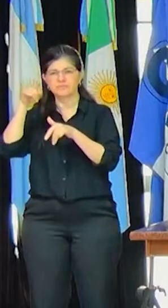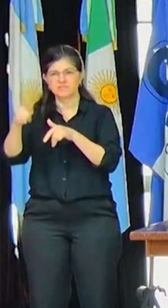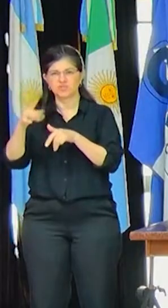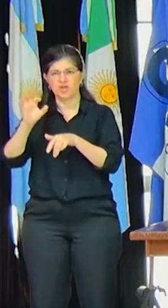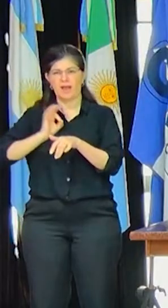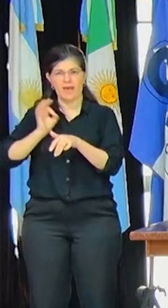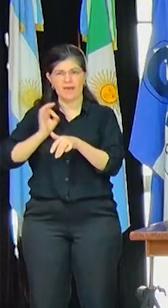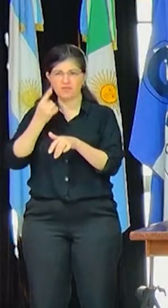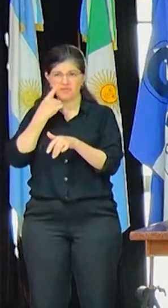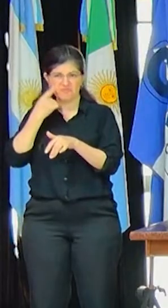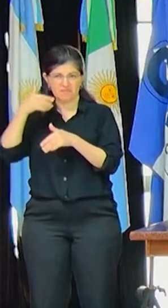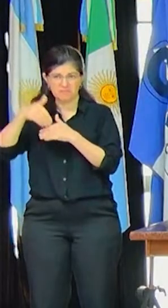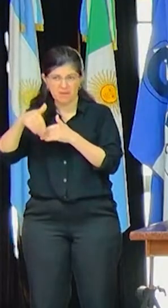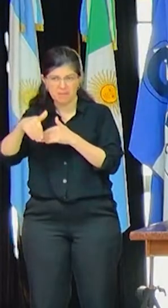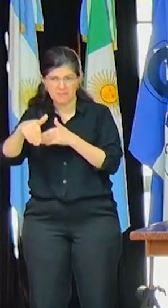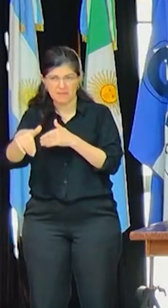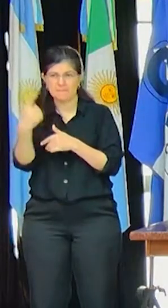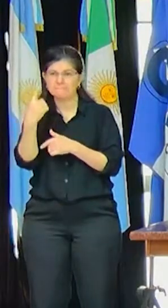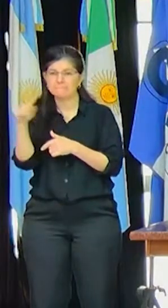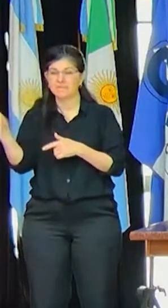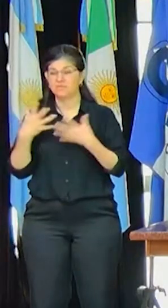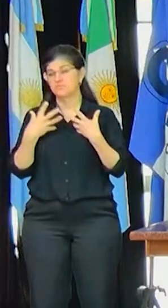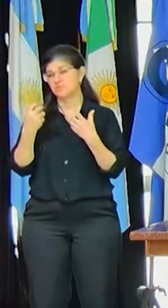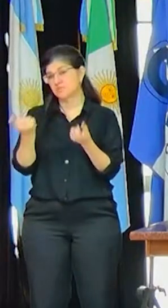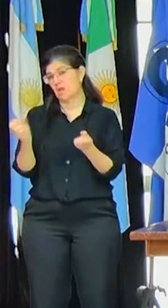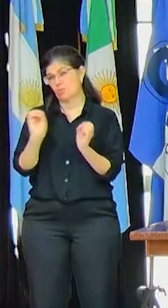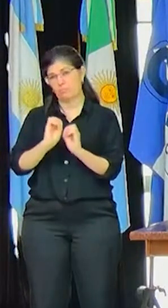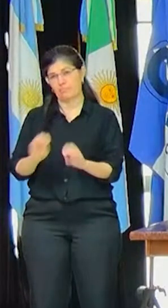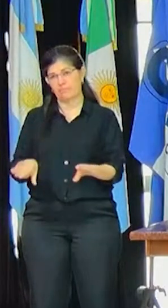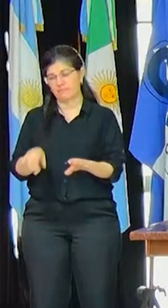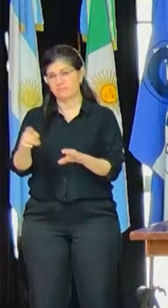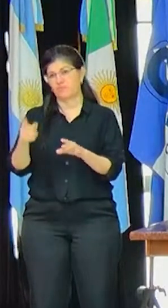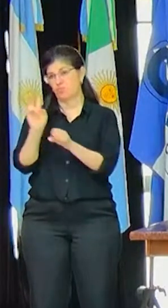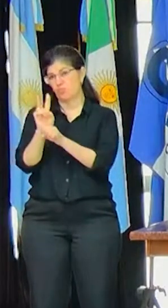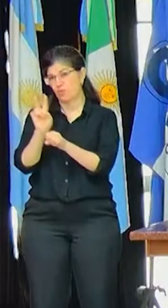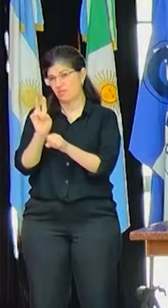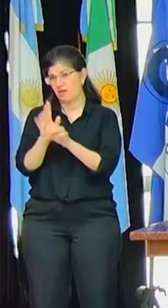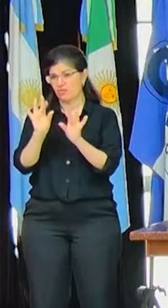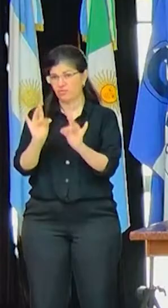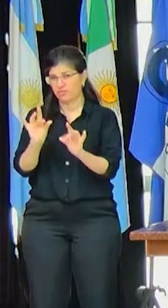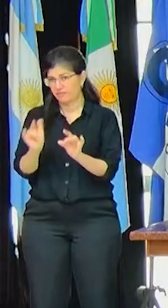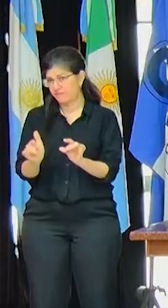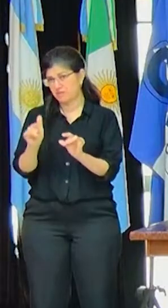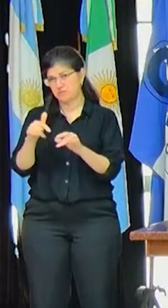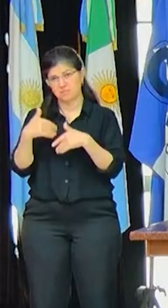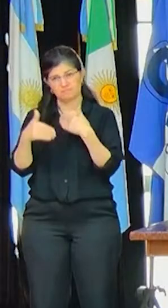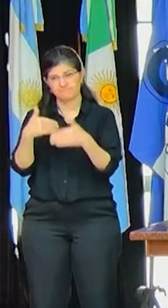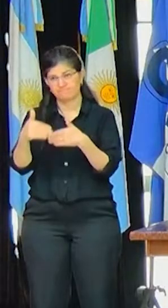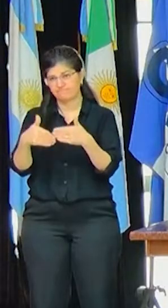más años en peores condiciones de salud. Y cada vez va a ser más difícil poder cuidarlos. Porque como vamos a hablar en la